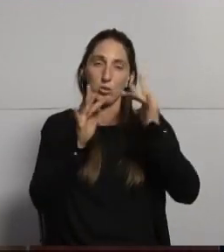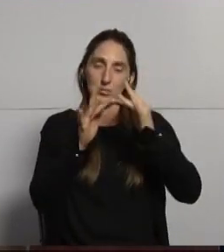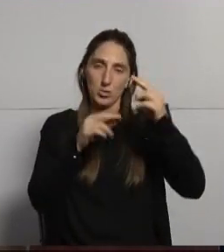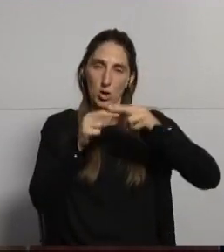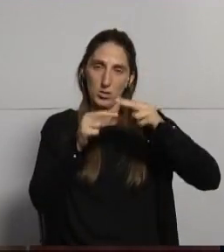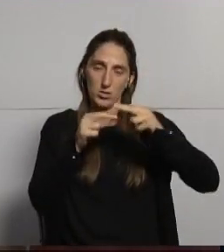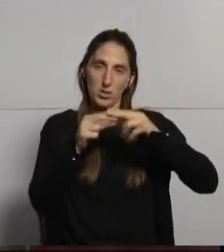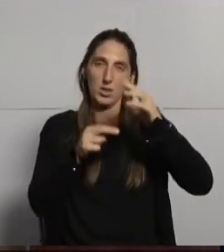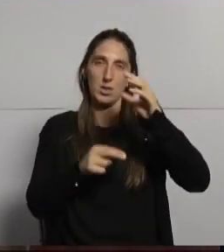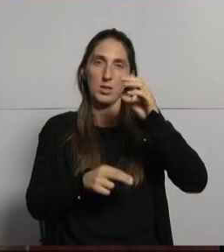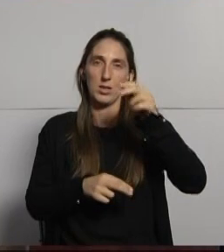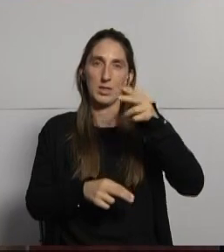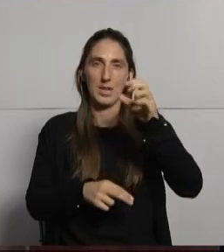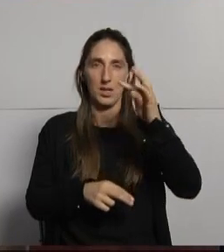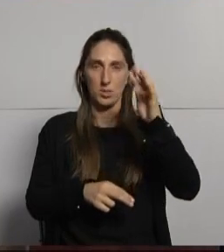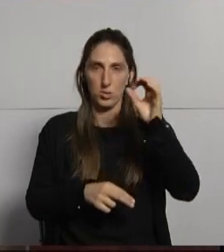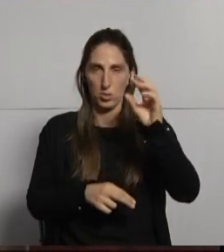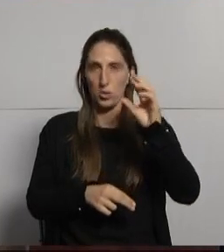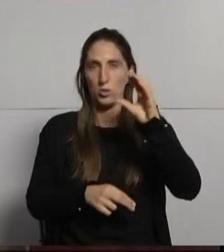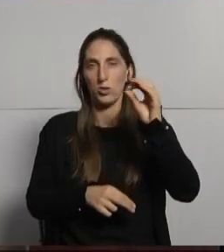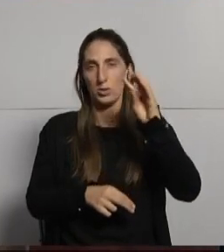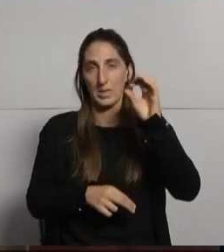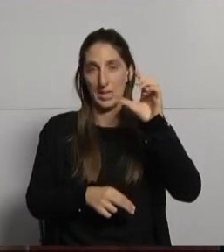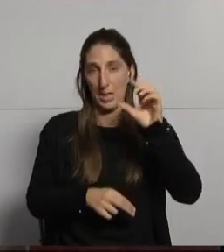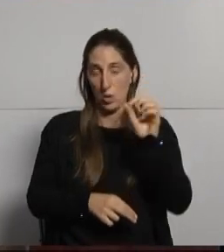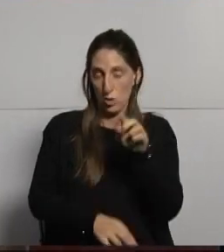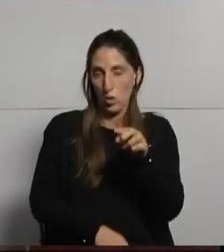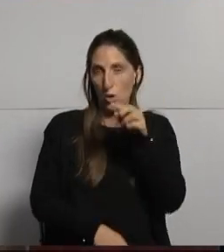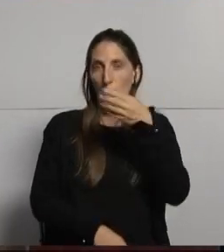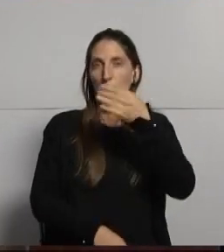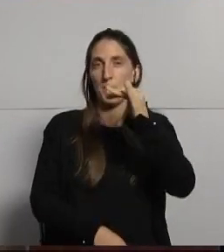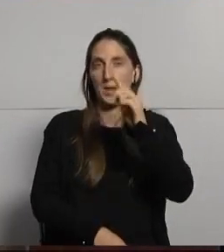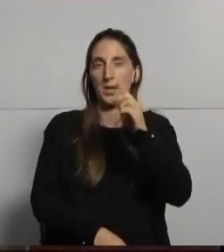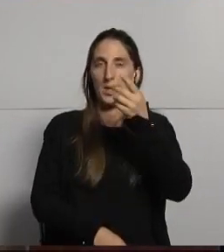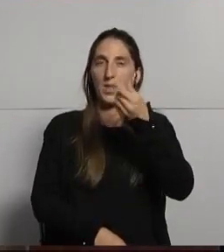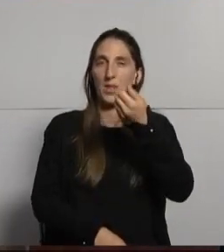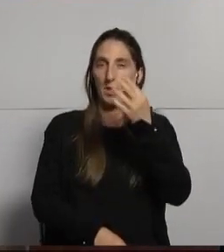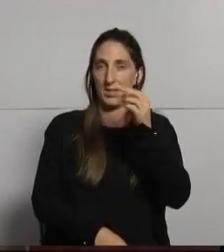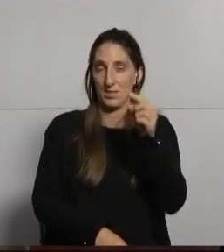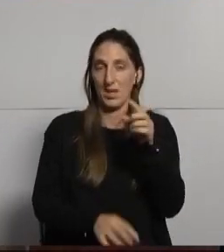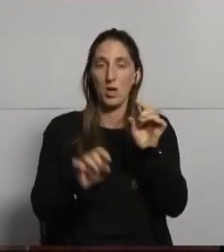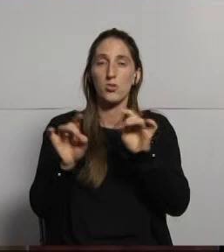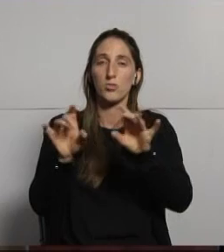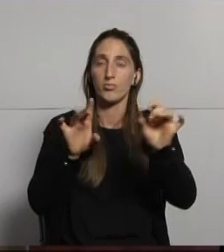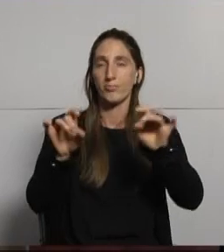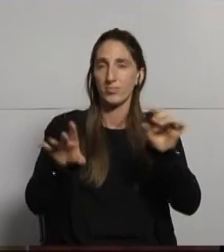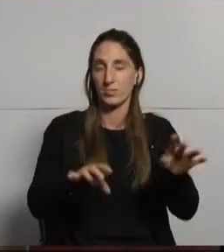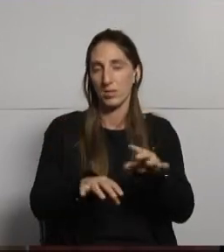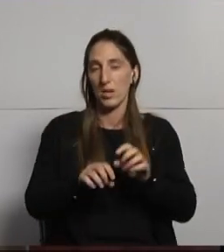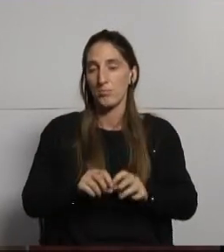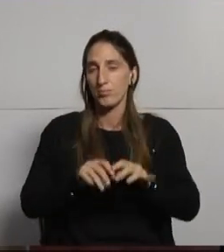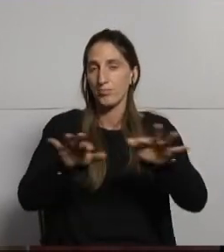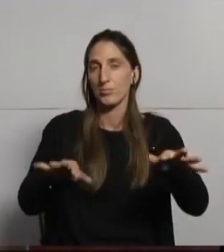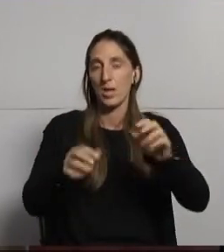Cotelo, de Quanam, que va a hablar acerca de Big Data aplicada a la investigación de vectores de propagación del coronavirus.